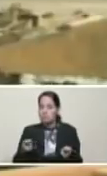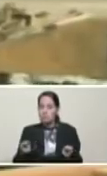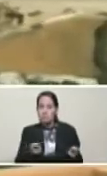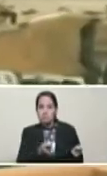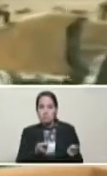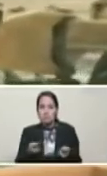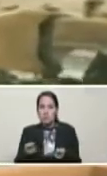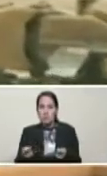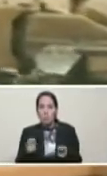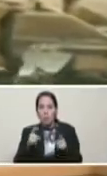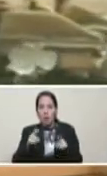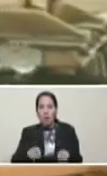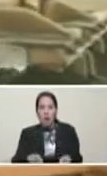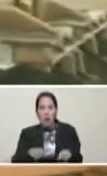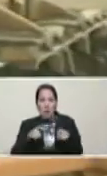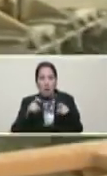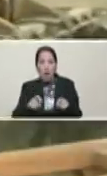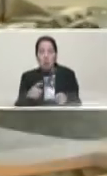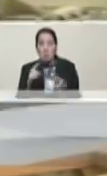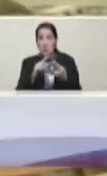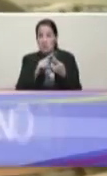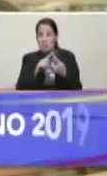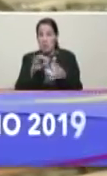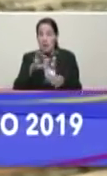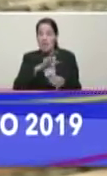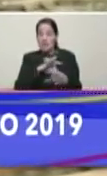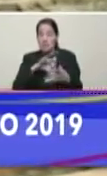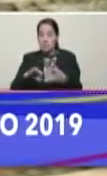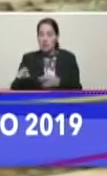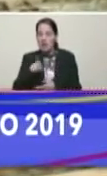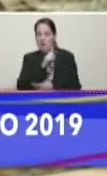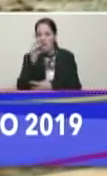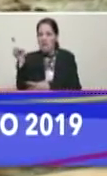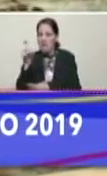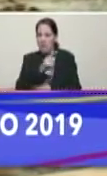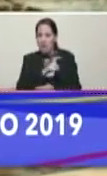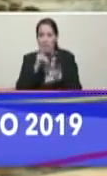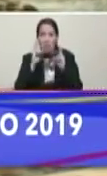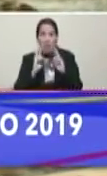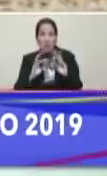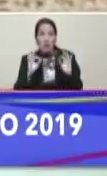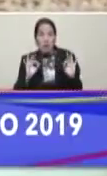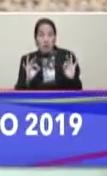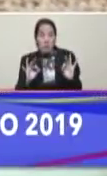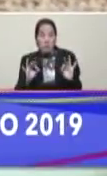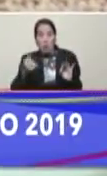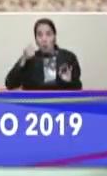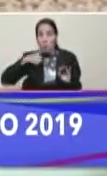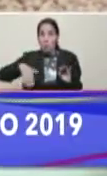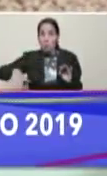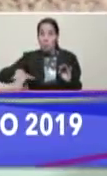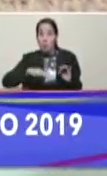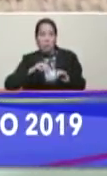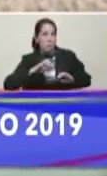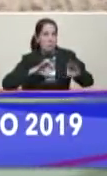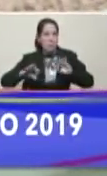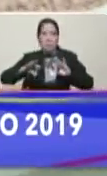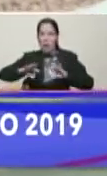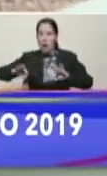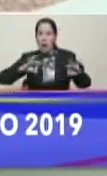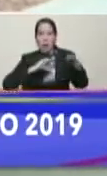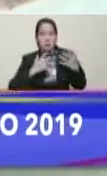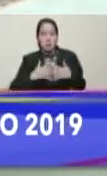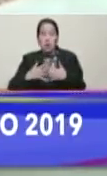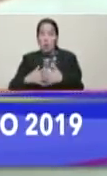estos agroinsumos la semilla los fertilizantes y nuestro pueblo por supuesto preparándose nuestros pequeños